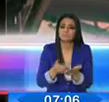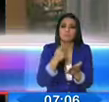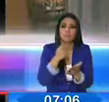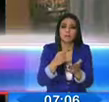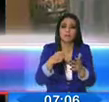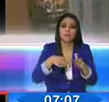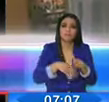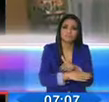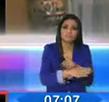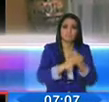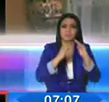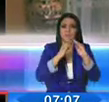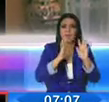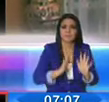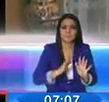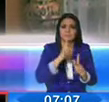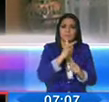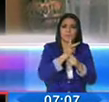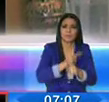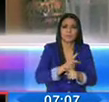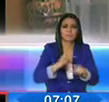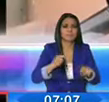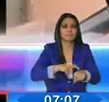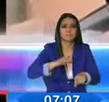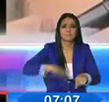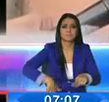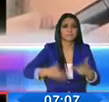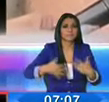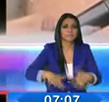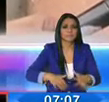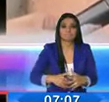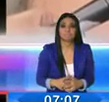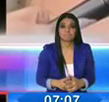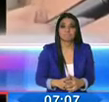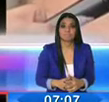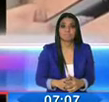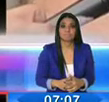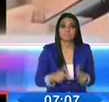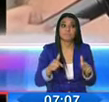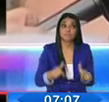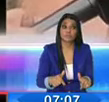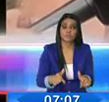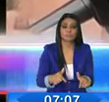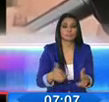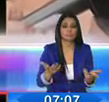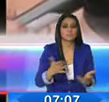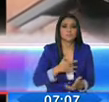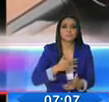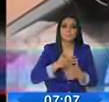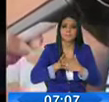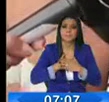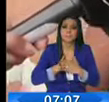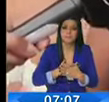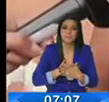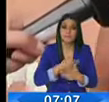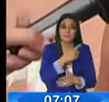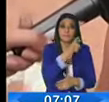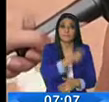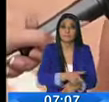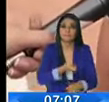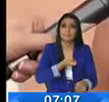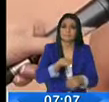encerrarlo al bebé pero ya fue muy tarde esto es lo que yo me llevo tanta pena de lo que hice el asesino